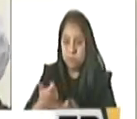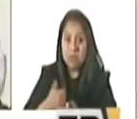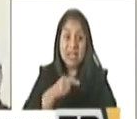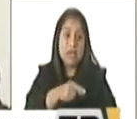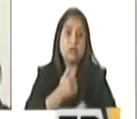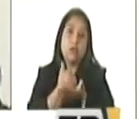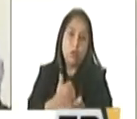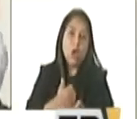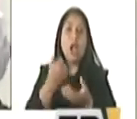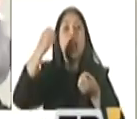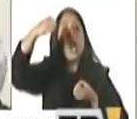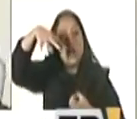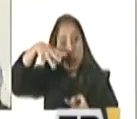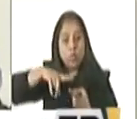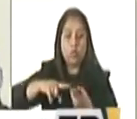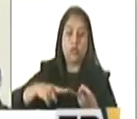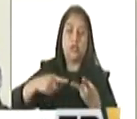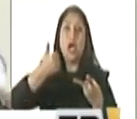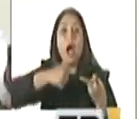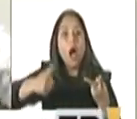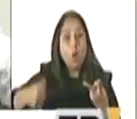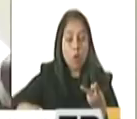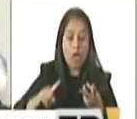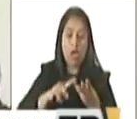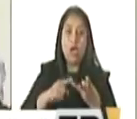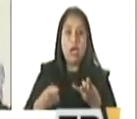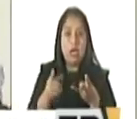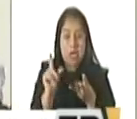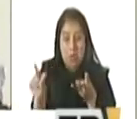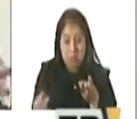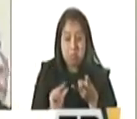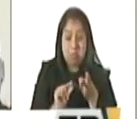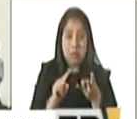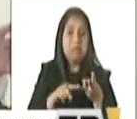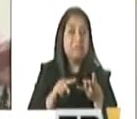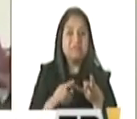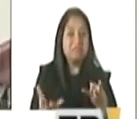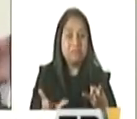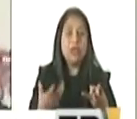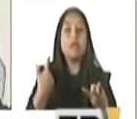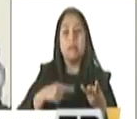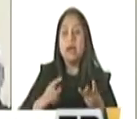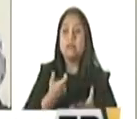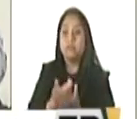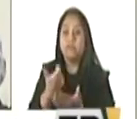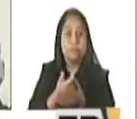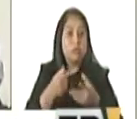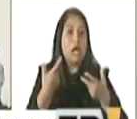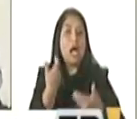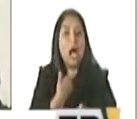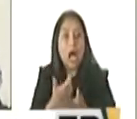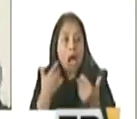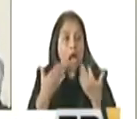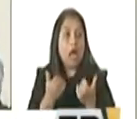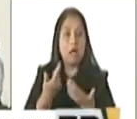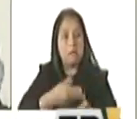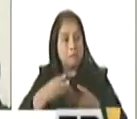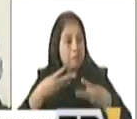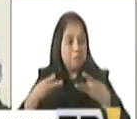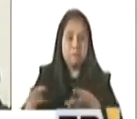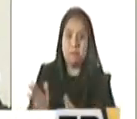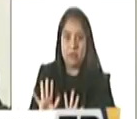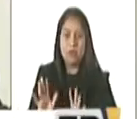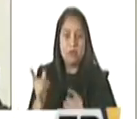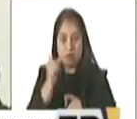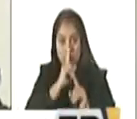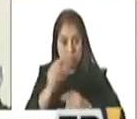luz, va a ayudar a pagar el agua y va a quedar un extra para que la gente pueda ir al mercado y aprovisionarse. ¿Por qué